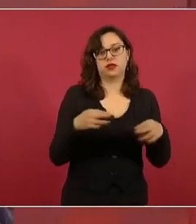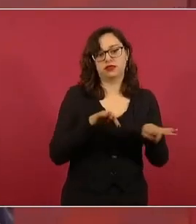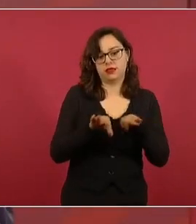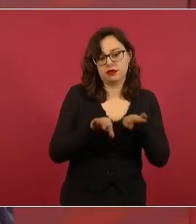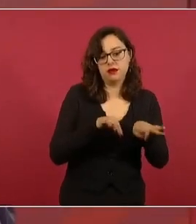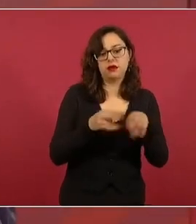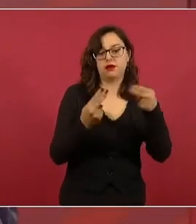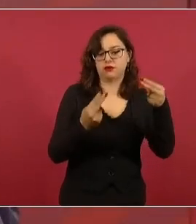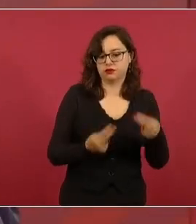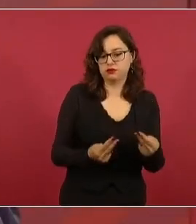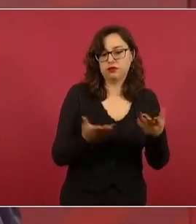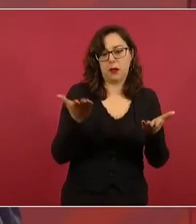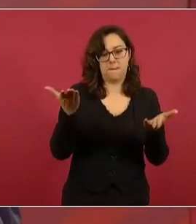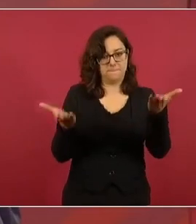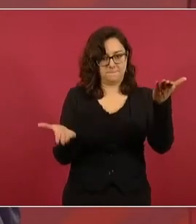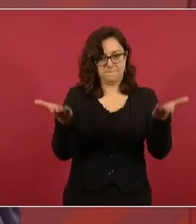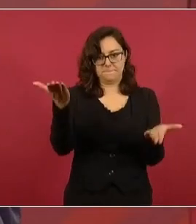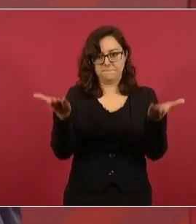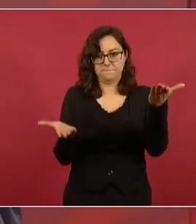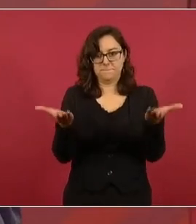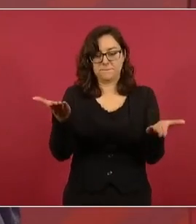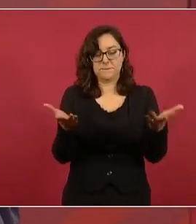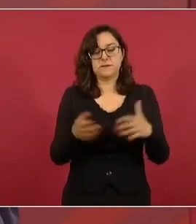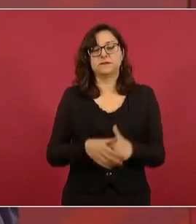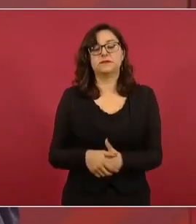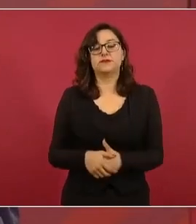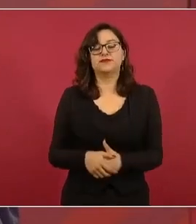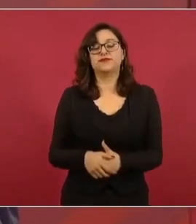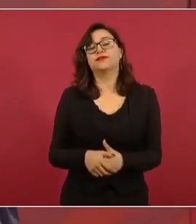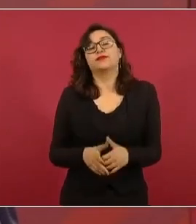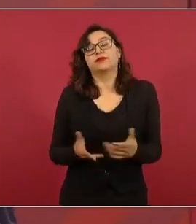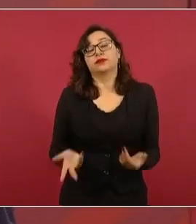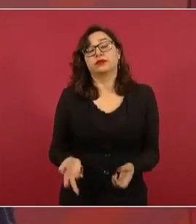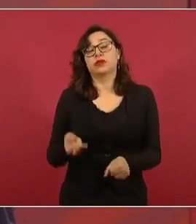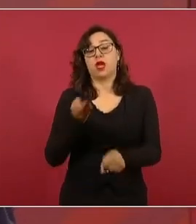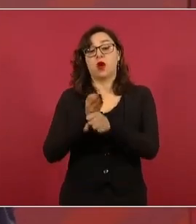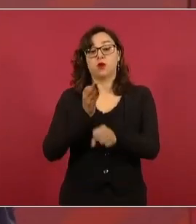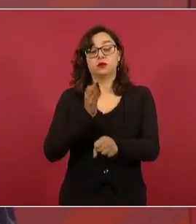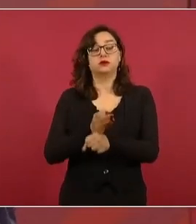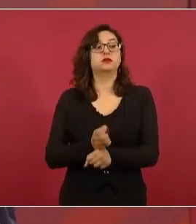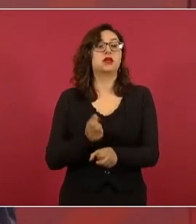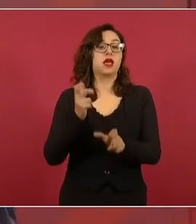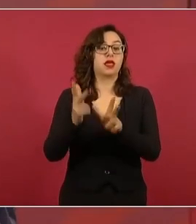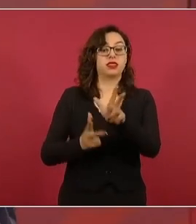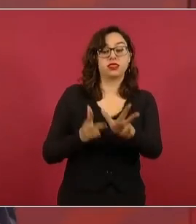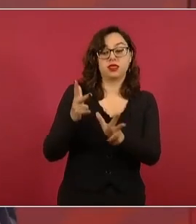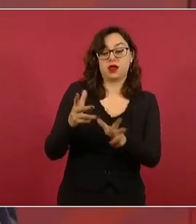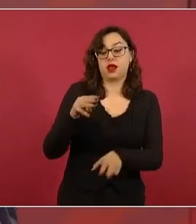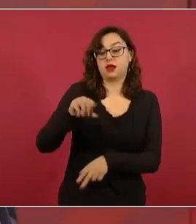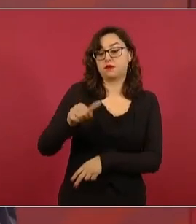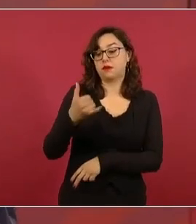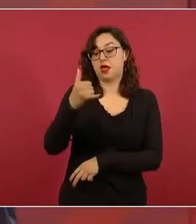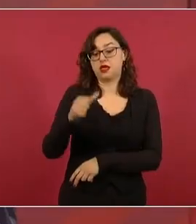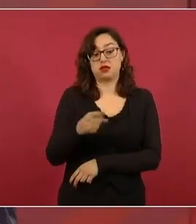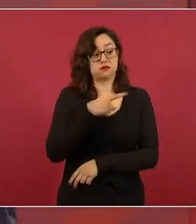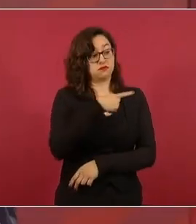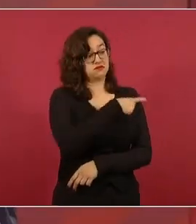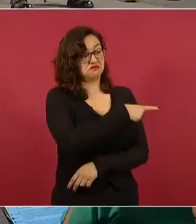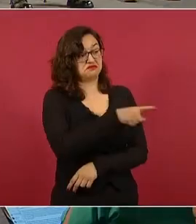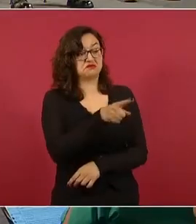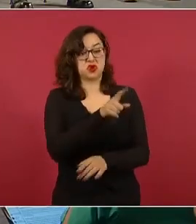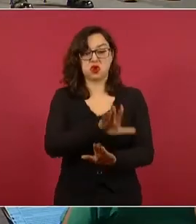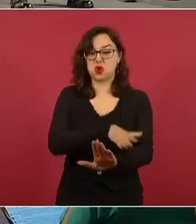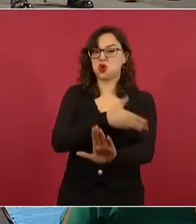Los ambientalistas que están en contra del Tren Maya, pues